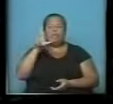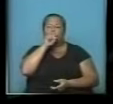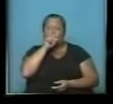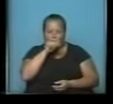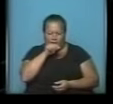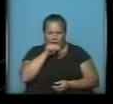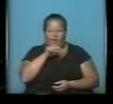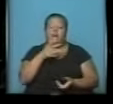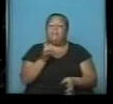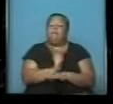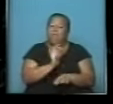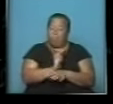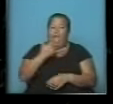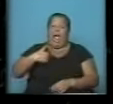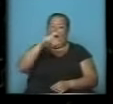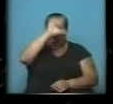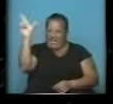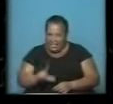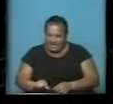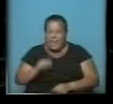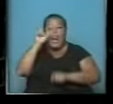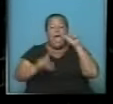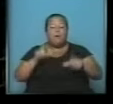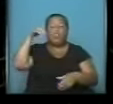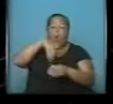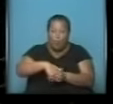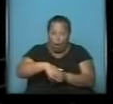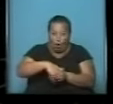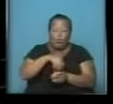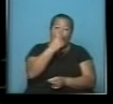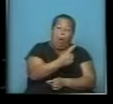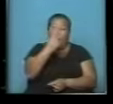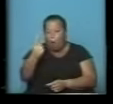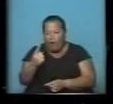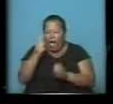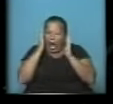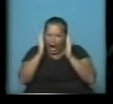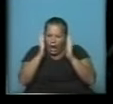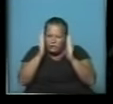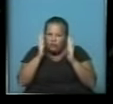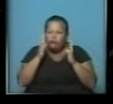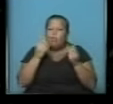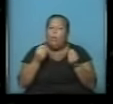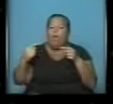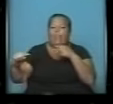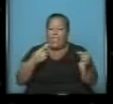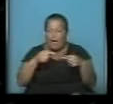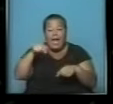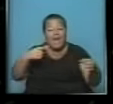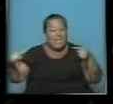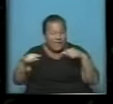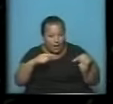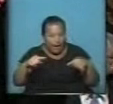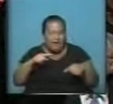tweets, lo que quiere decir que la República Argentina, el ciudadano que va a elegirlos a uno o a otro, ha estado pendiente de este debate. Este